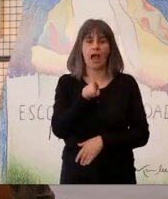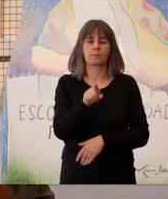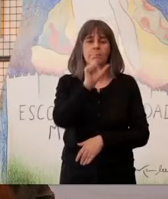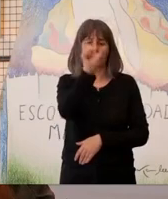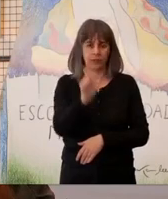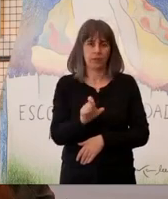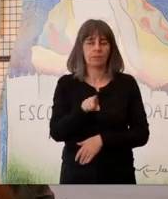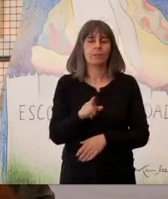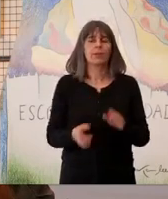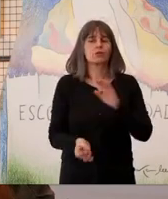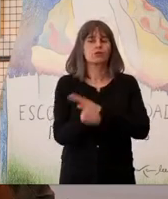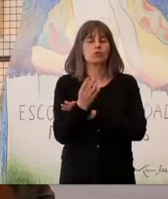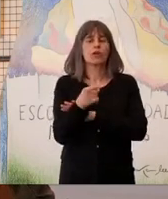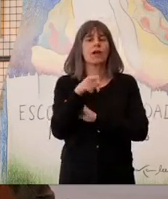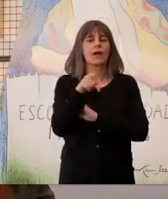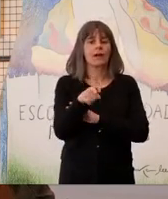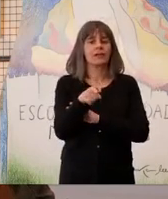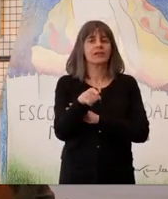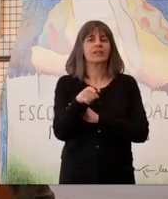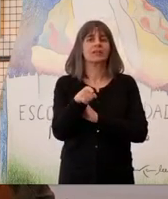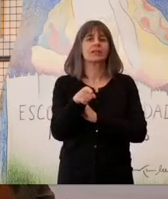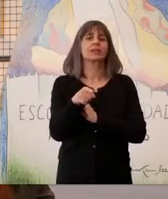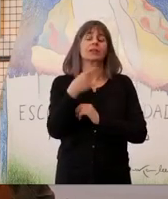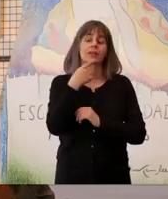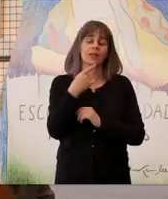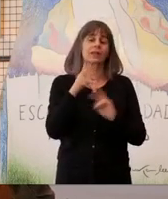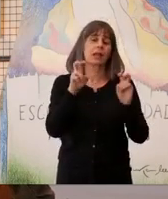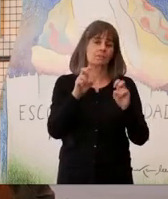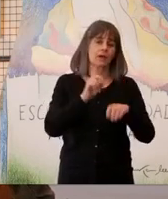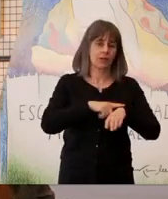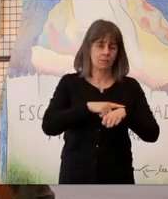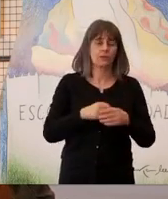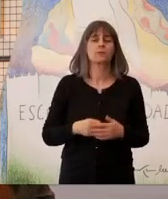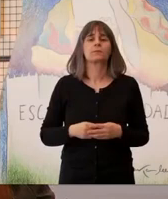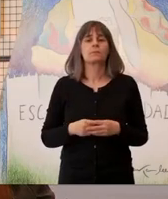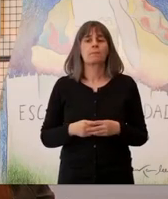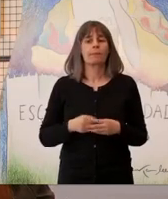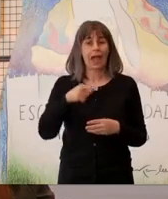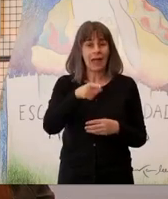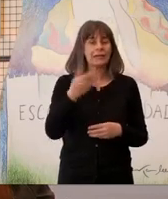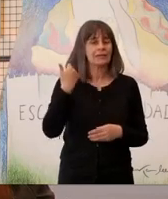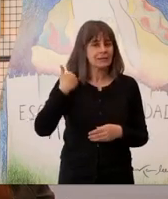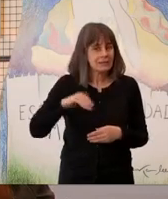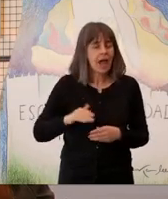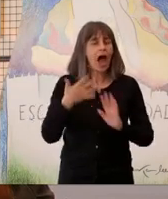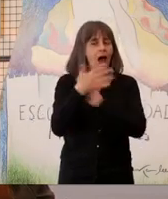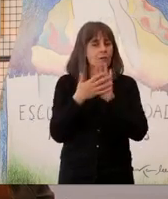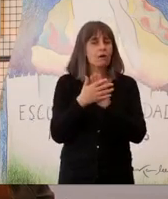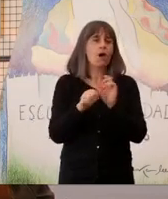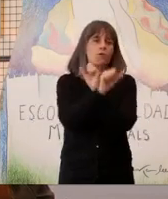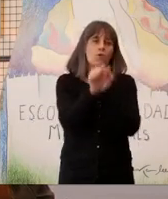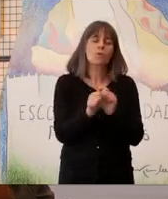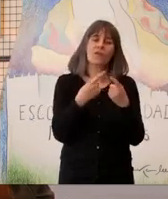eran leones cambian hoy tiempo y tiempo en el cual ya planteaban otra manera de organizar el